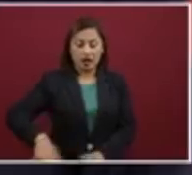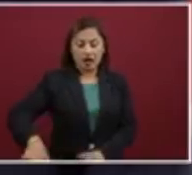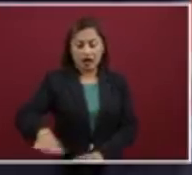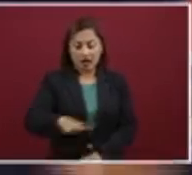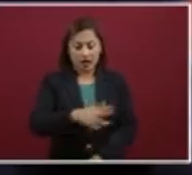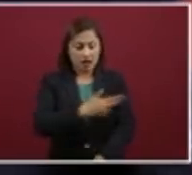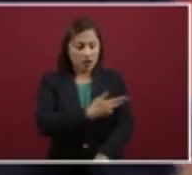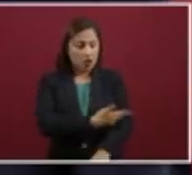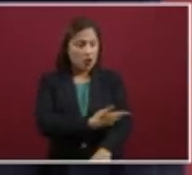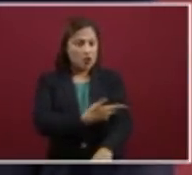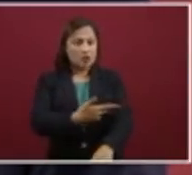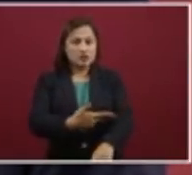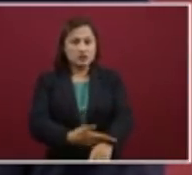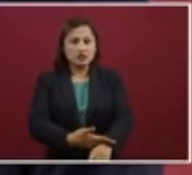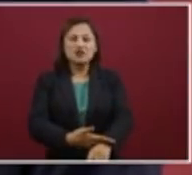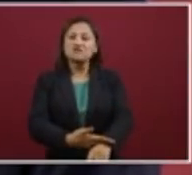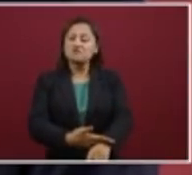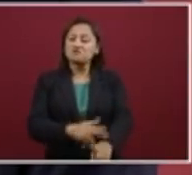se puede todo.